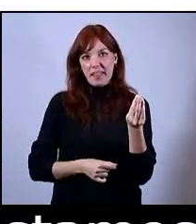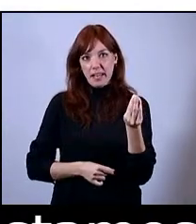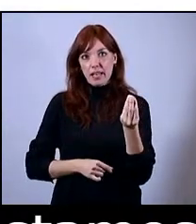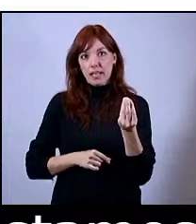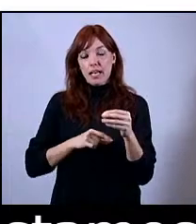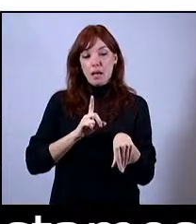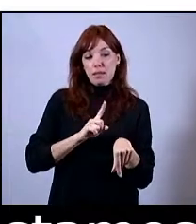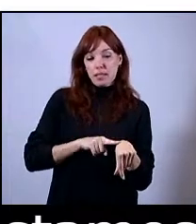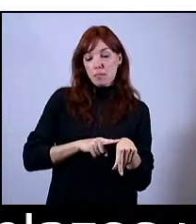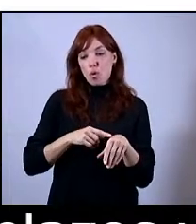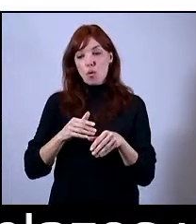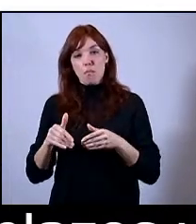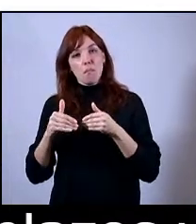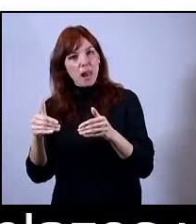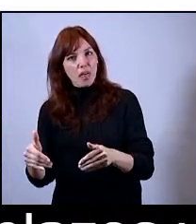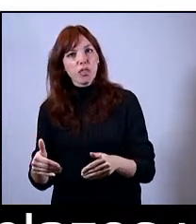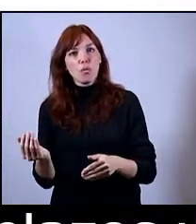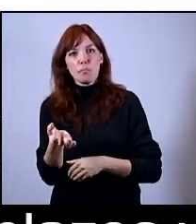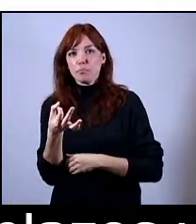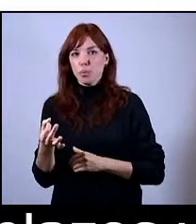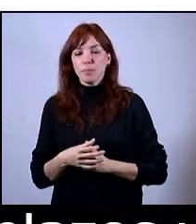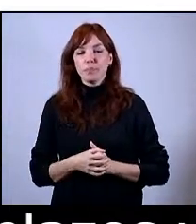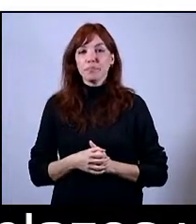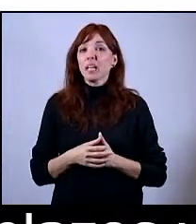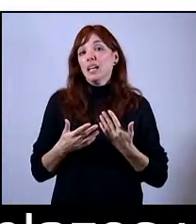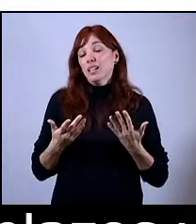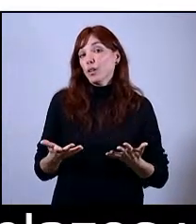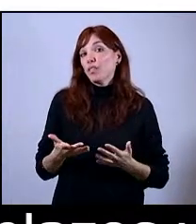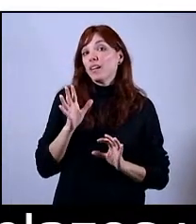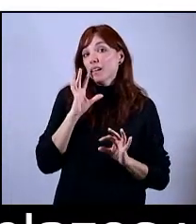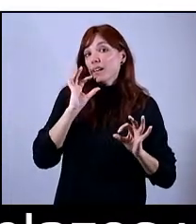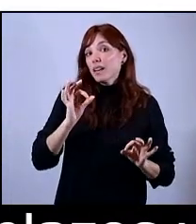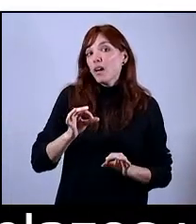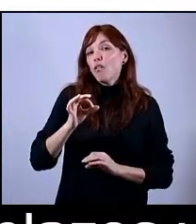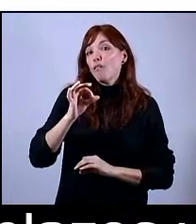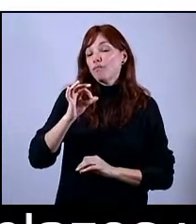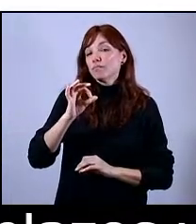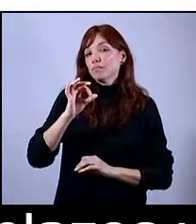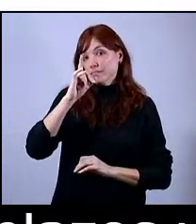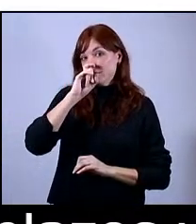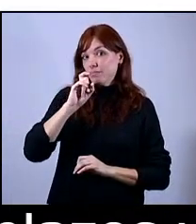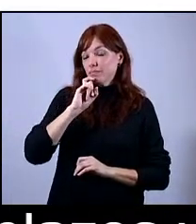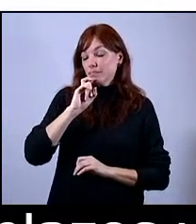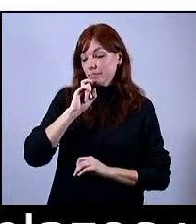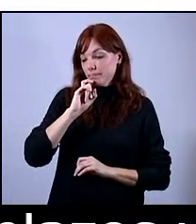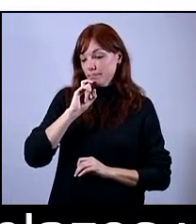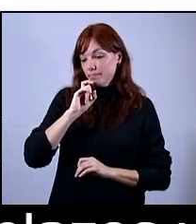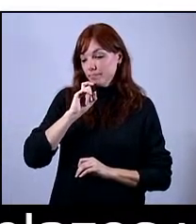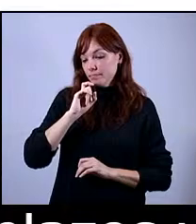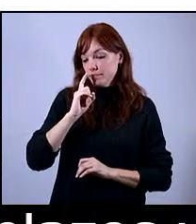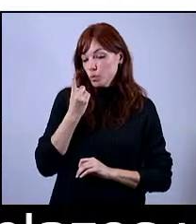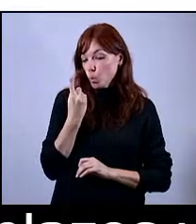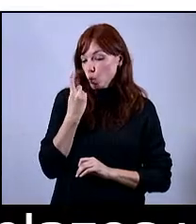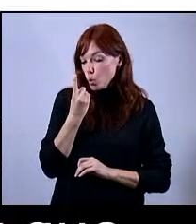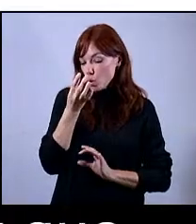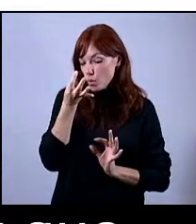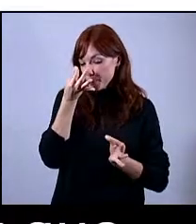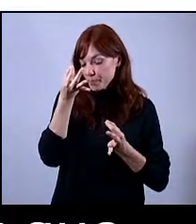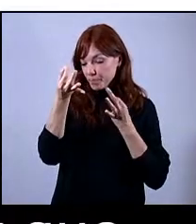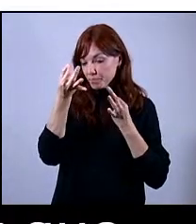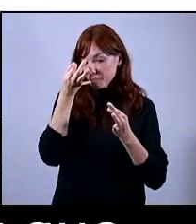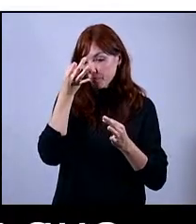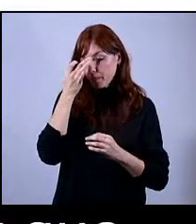los tiempos. Entonces, por eso les digo, creo que recordar que hay uno en concreto